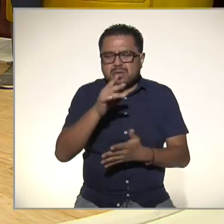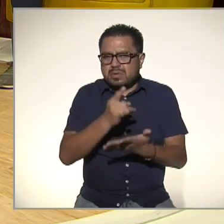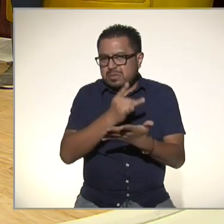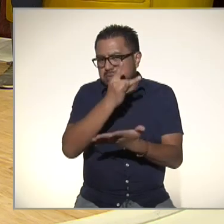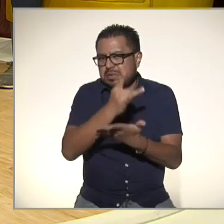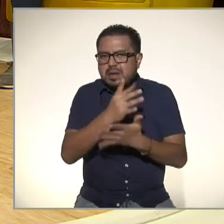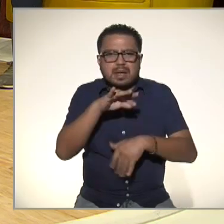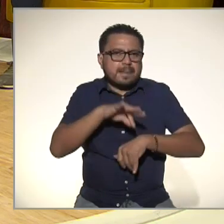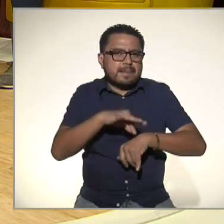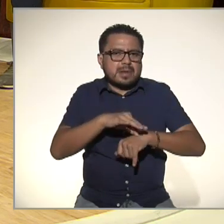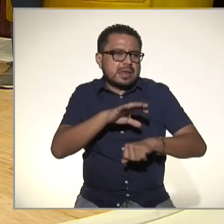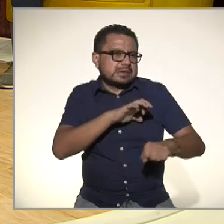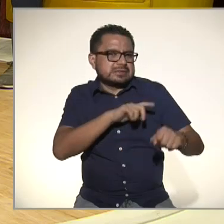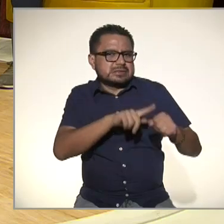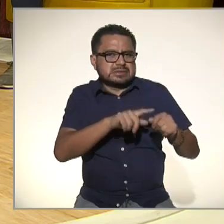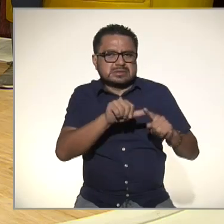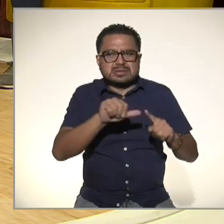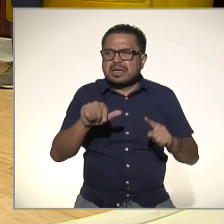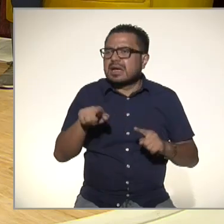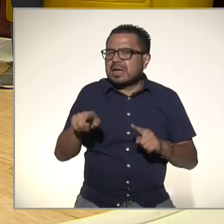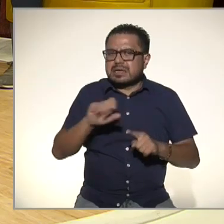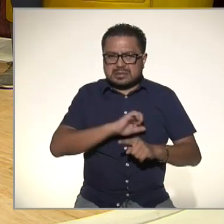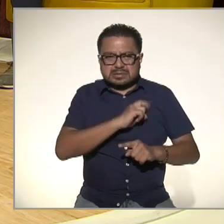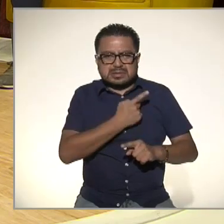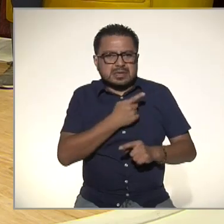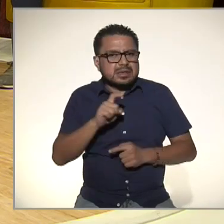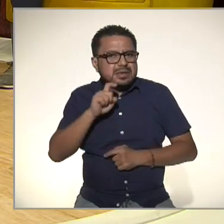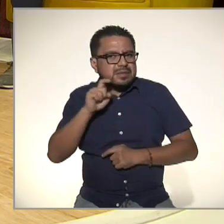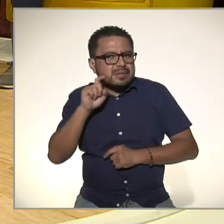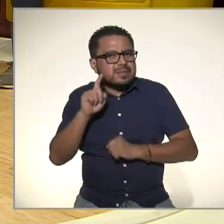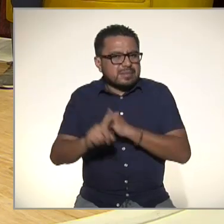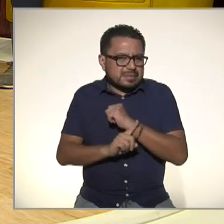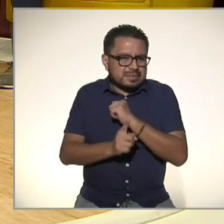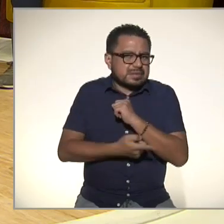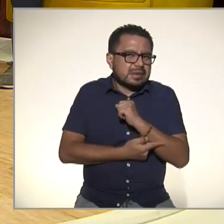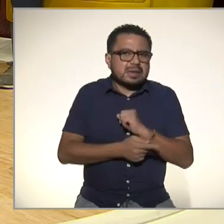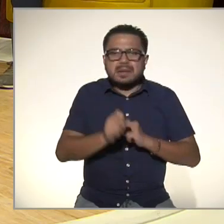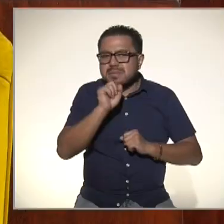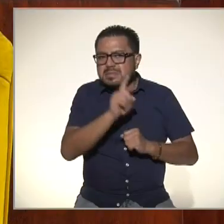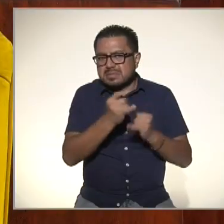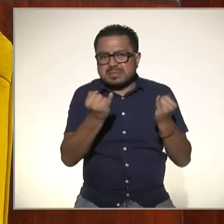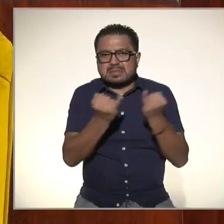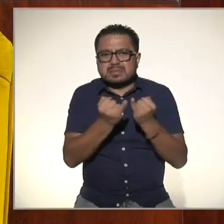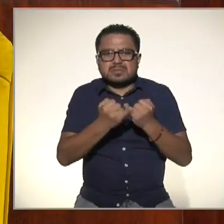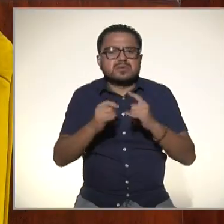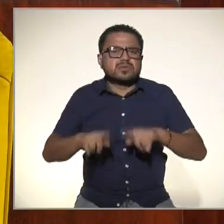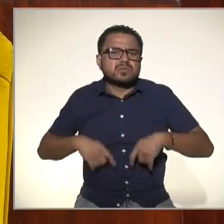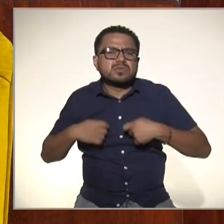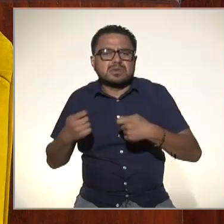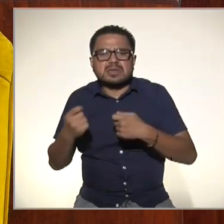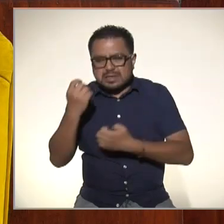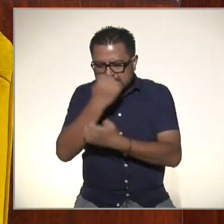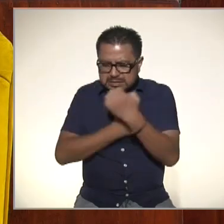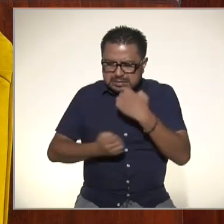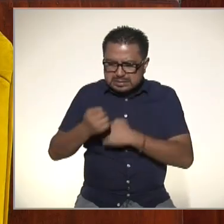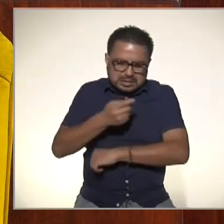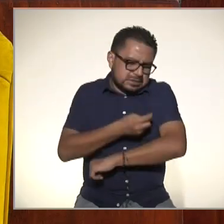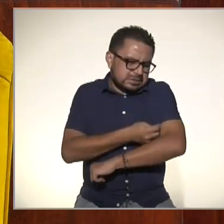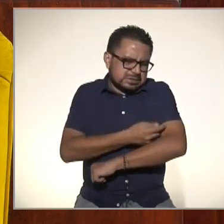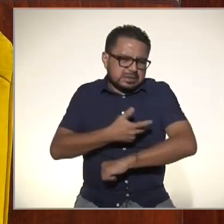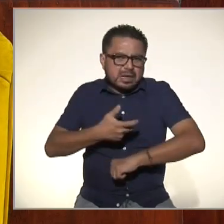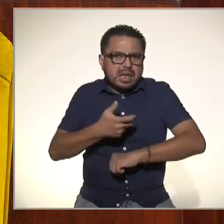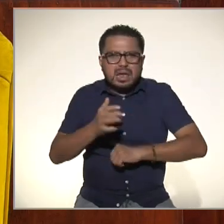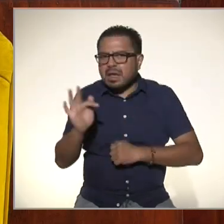tienen médicos especializados en salud sexual y reproductiva, sino que también ofrecen exámenes de laboratorio, por ejemplo,